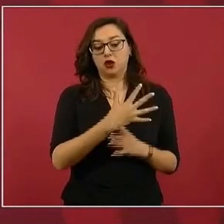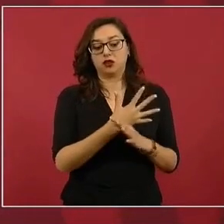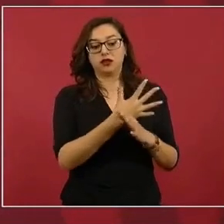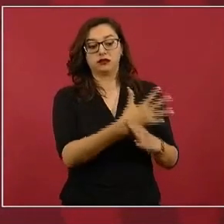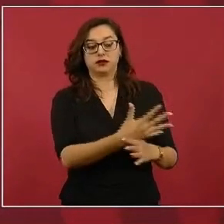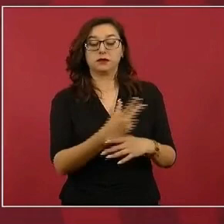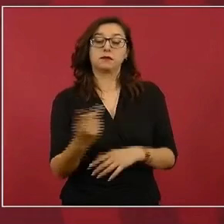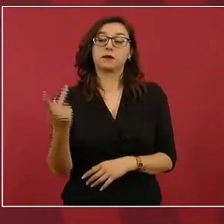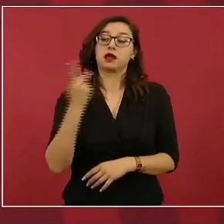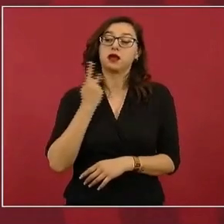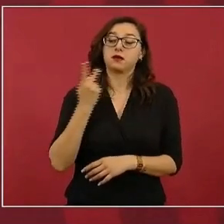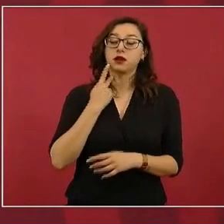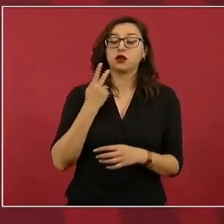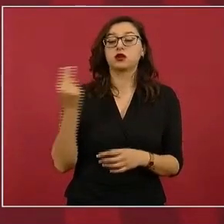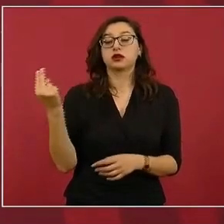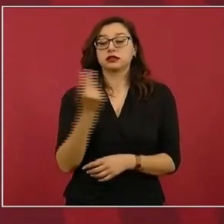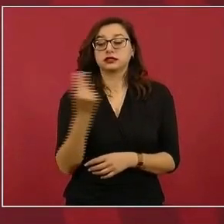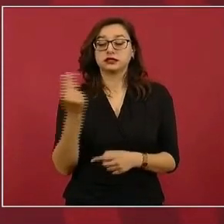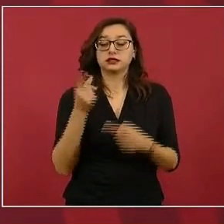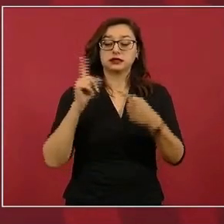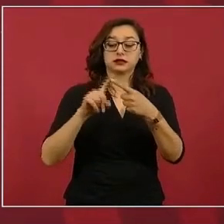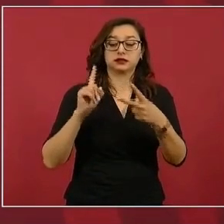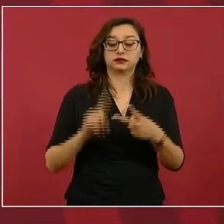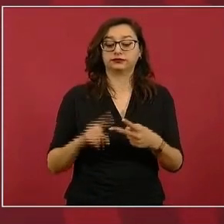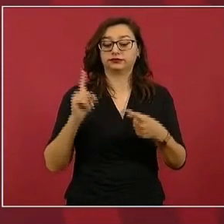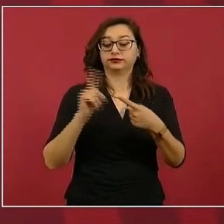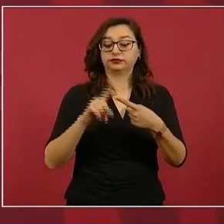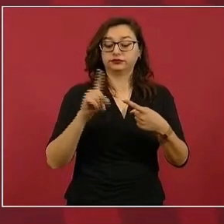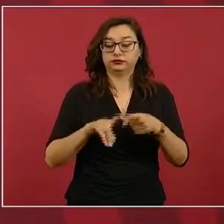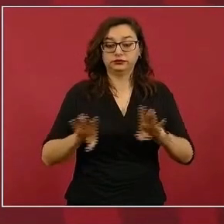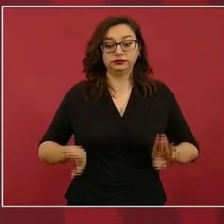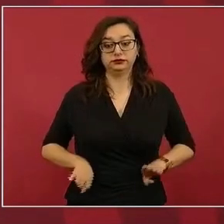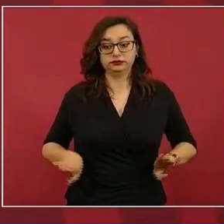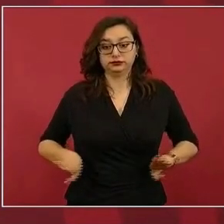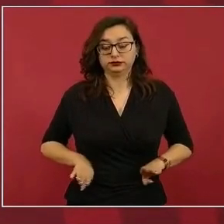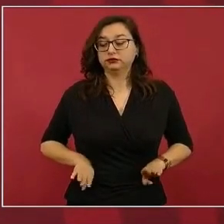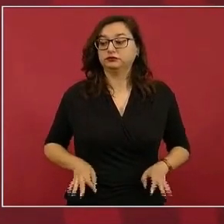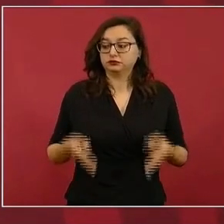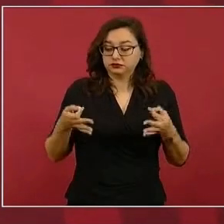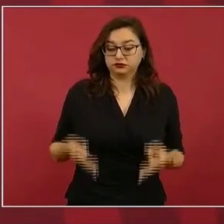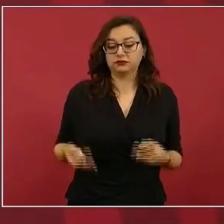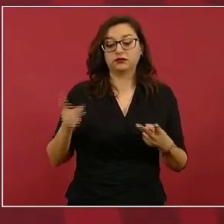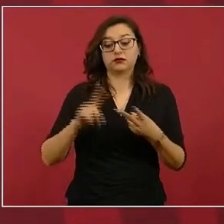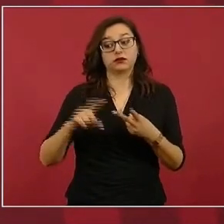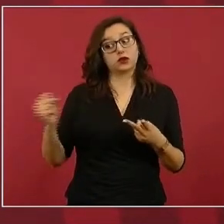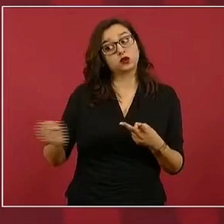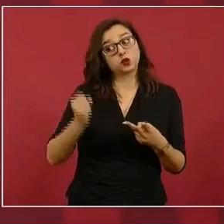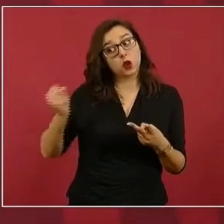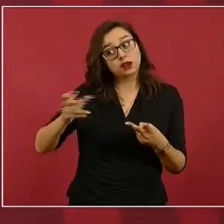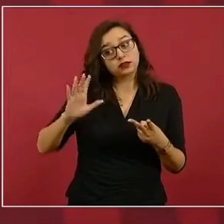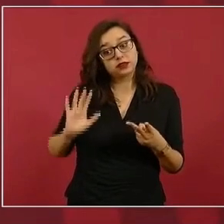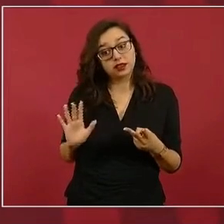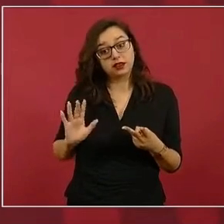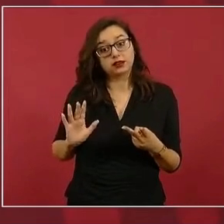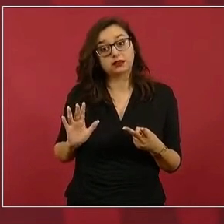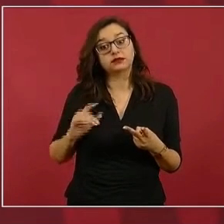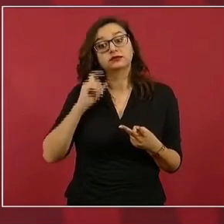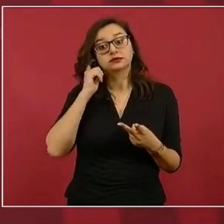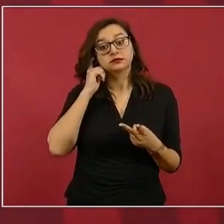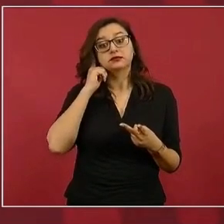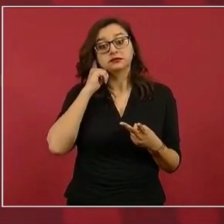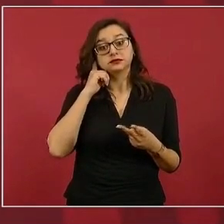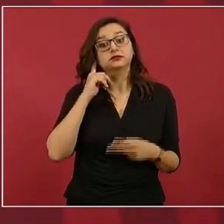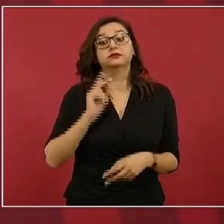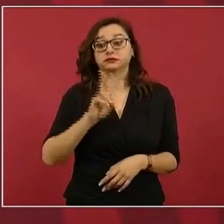No solo era imaginación y talento y trabajo, suerte.